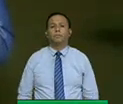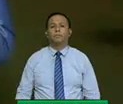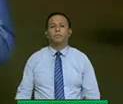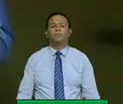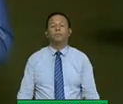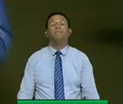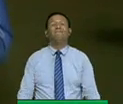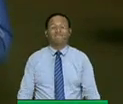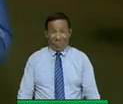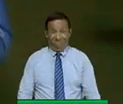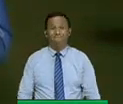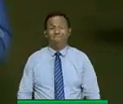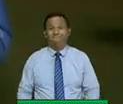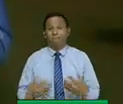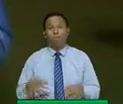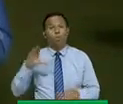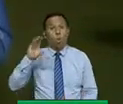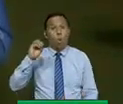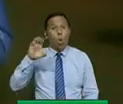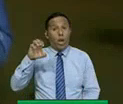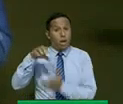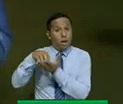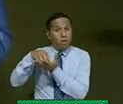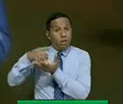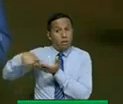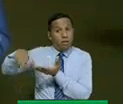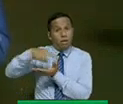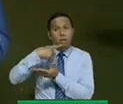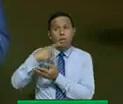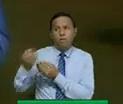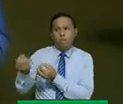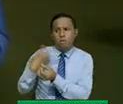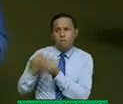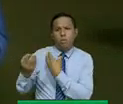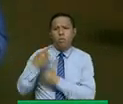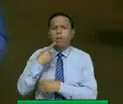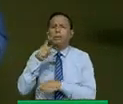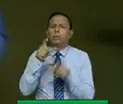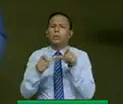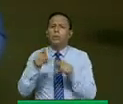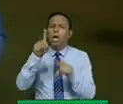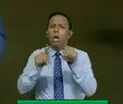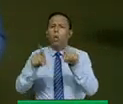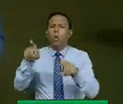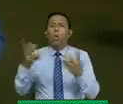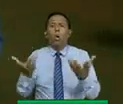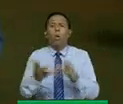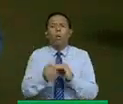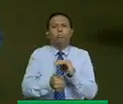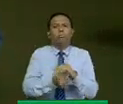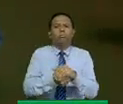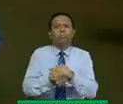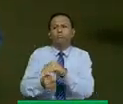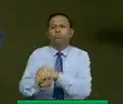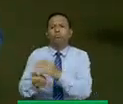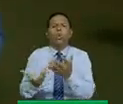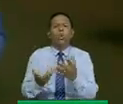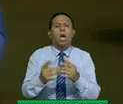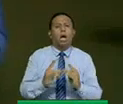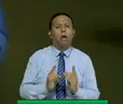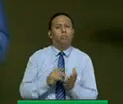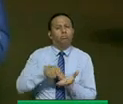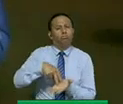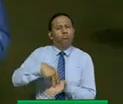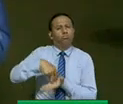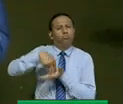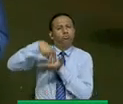Así es, y por parte del COE cantonal se reportó también de personas que se encontraban atrapadas en ascensores y otras que fueron trasladadas a